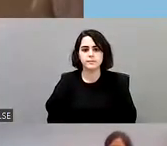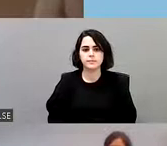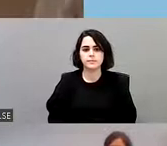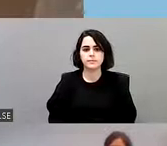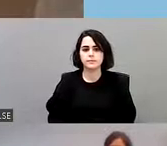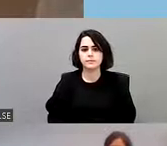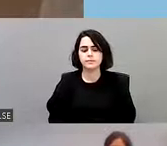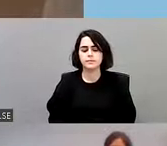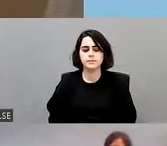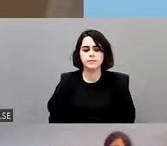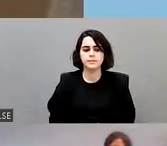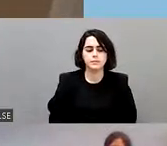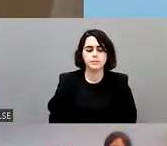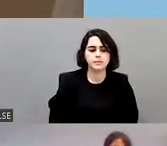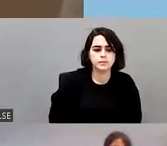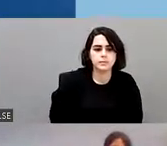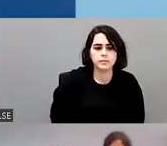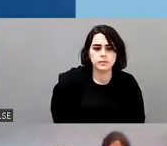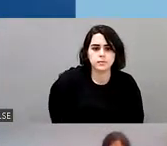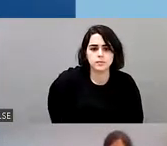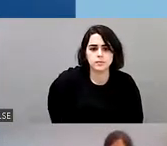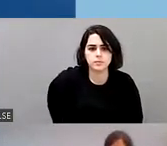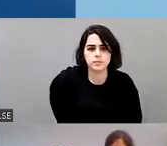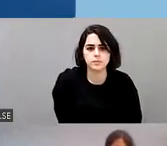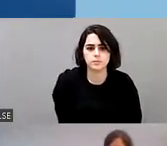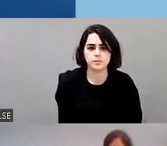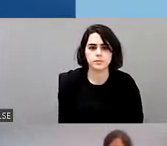Tengo lenguaje oral muy básico.